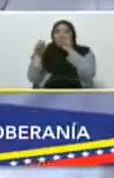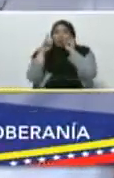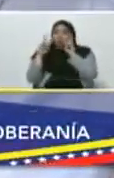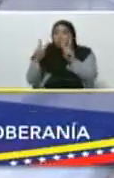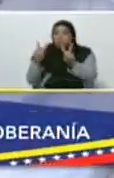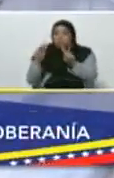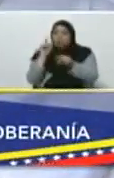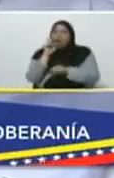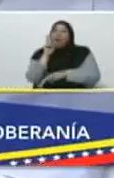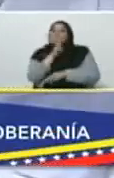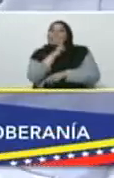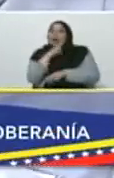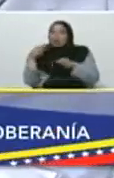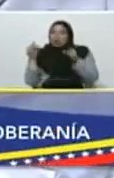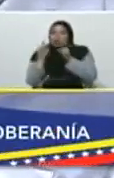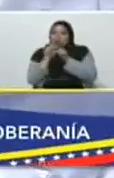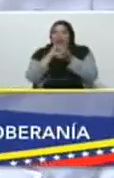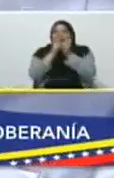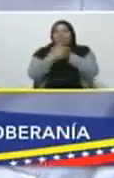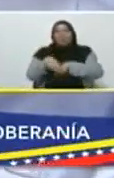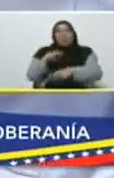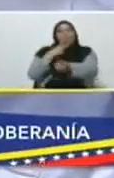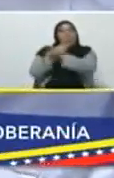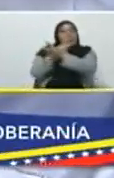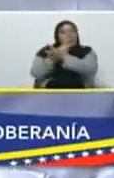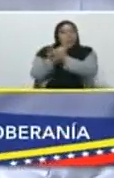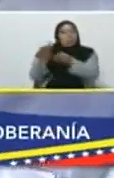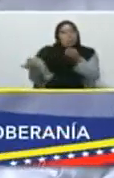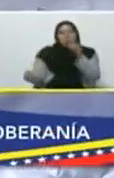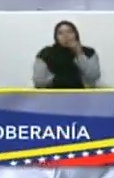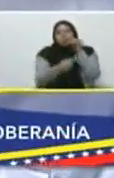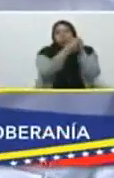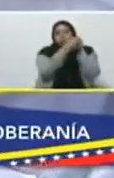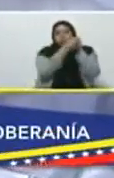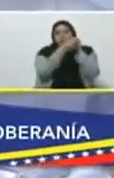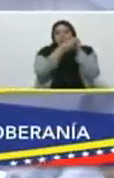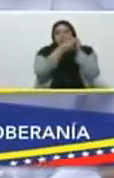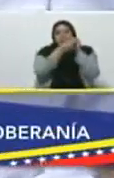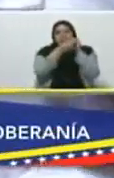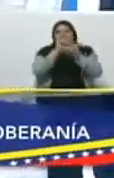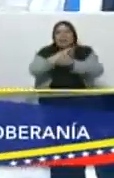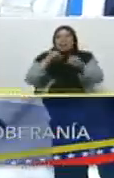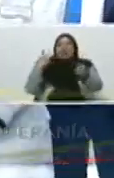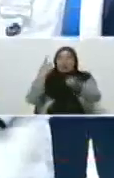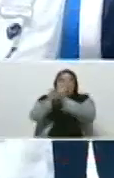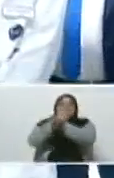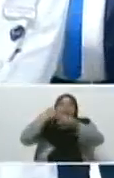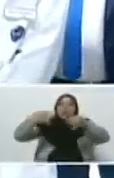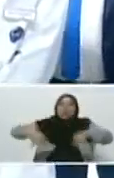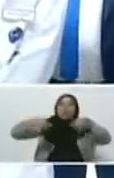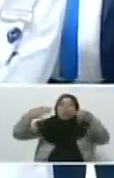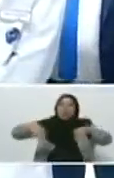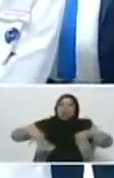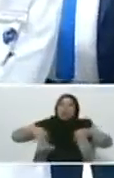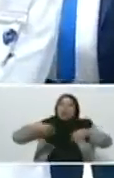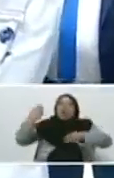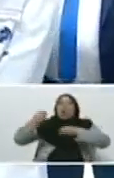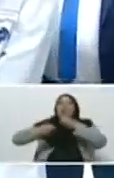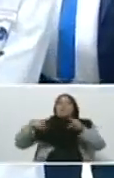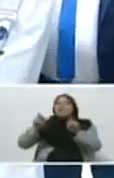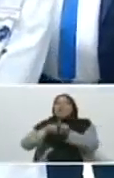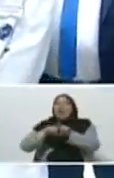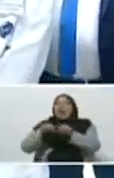uh-huh. transformamos en células de hueso, las ponemos aquí y pega el hueso. Y ya lo vamos a ver. Es un pego, pues. Así